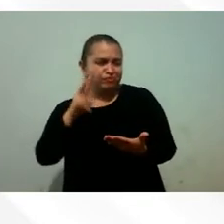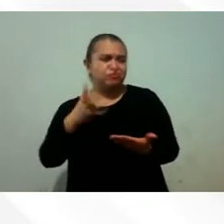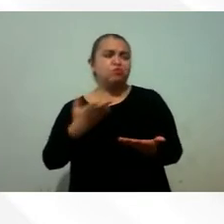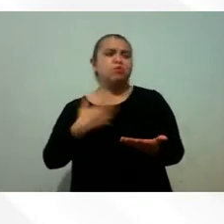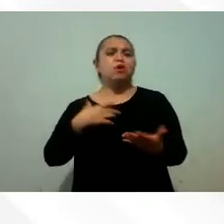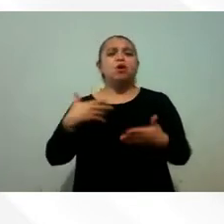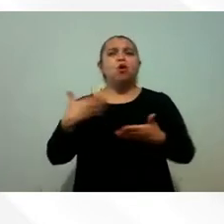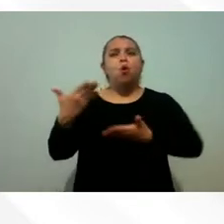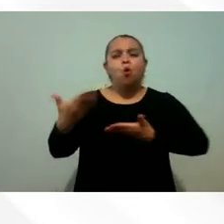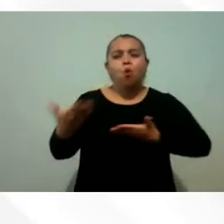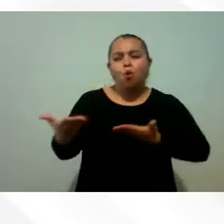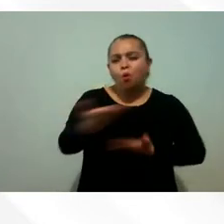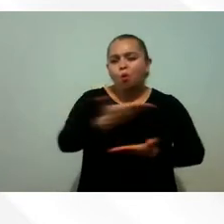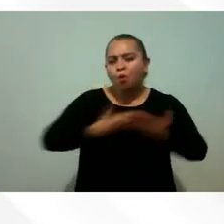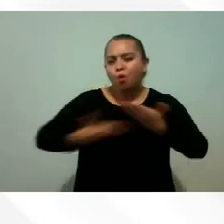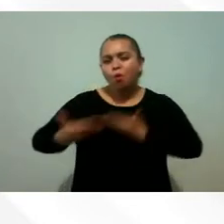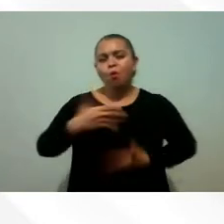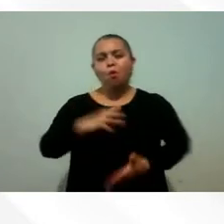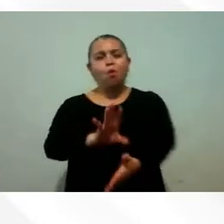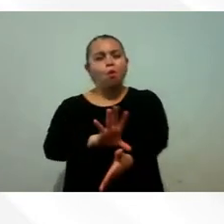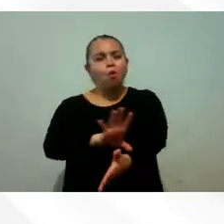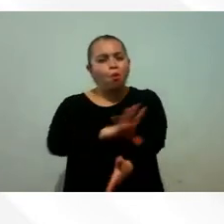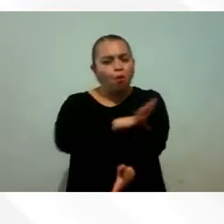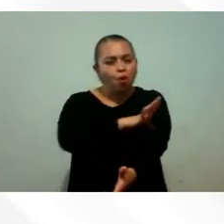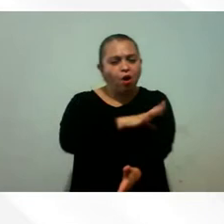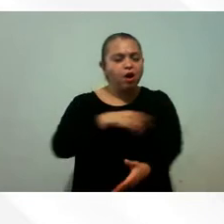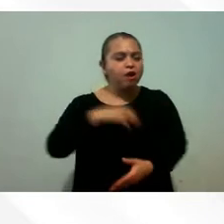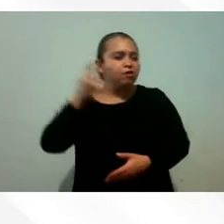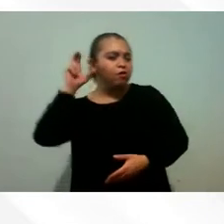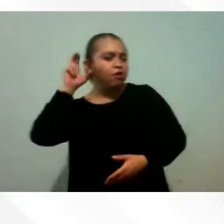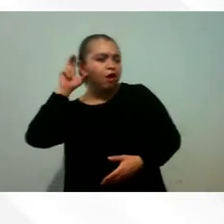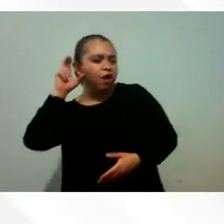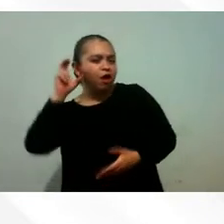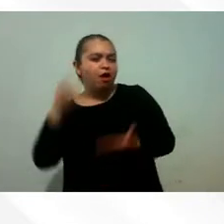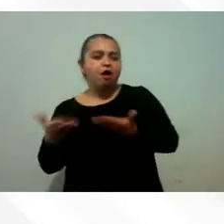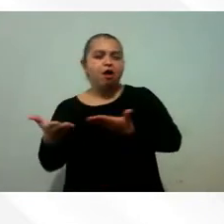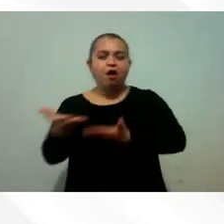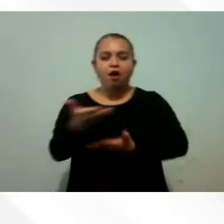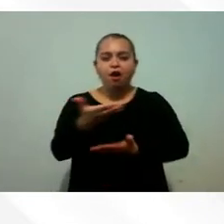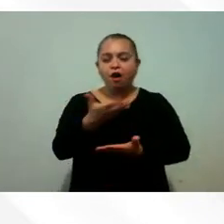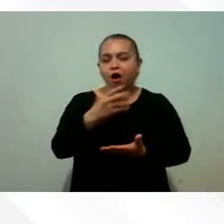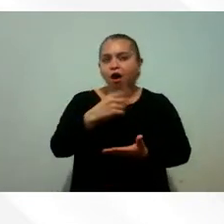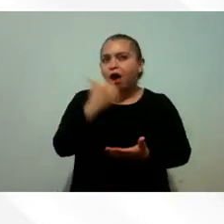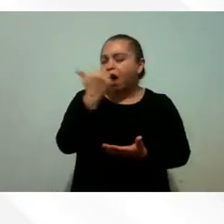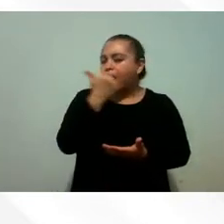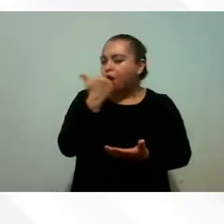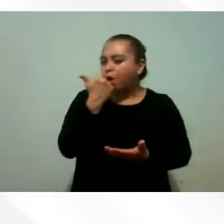cuando escuchamos las emociones de nuestros alumnos, nos dice Artemia.